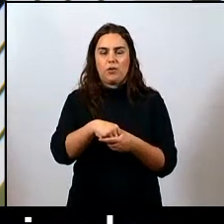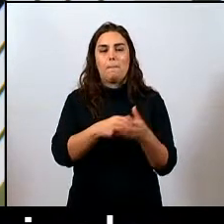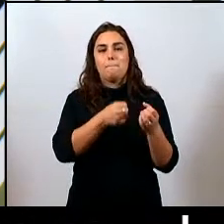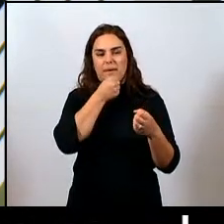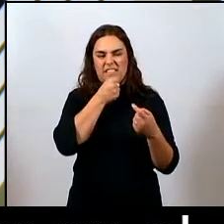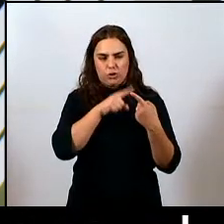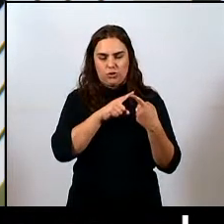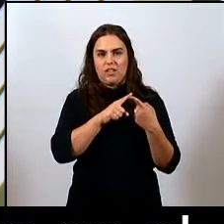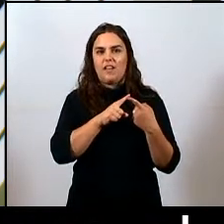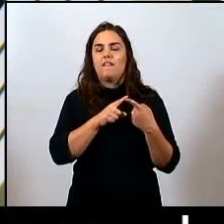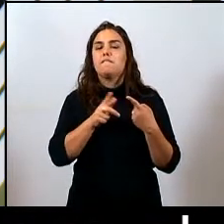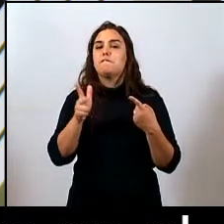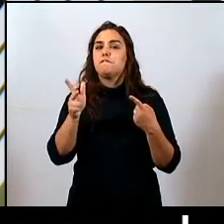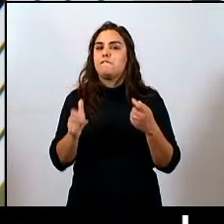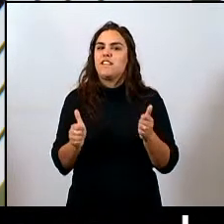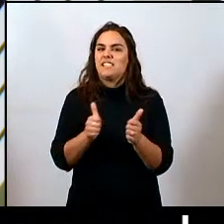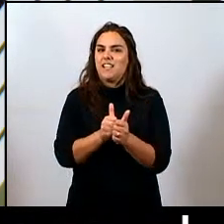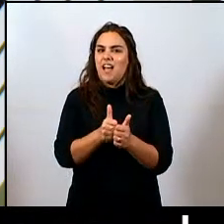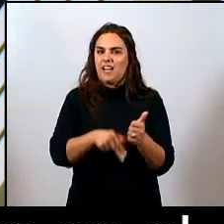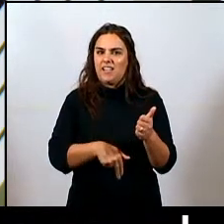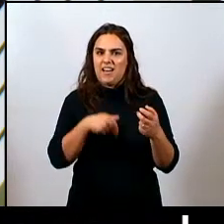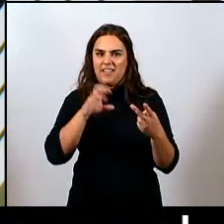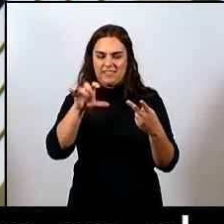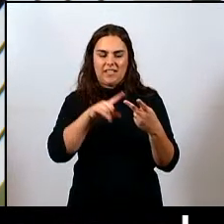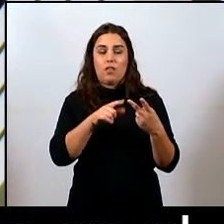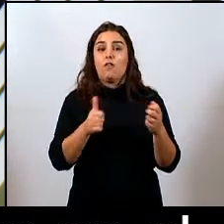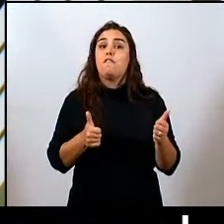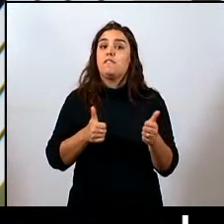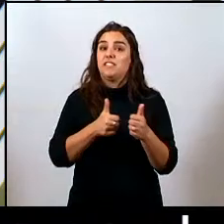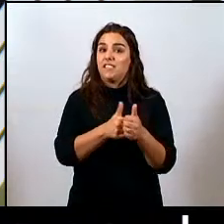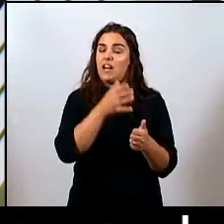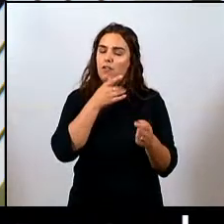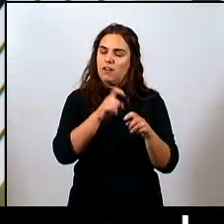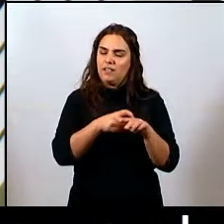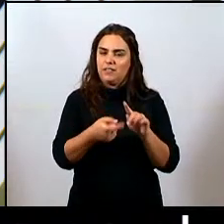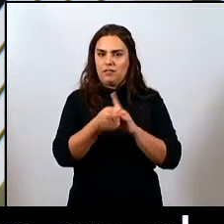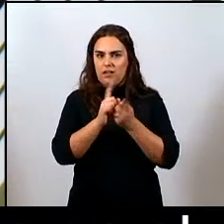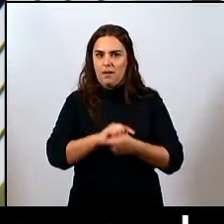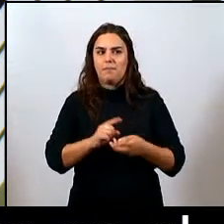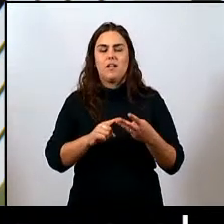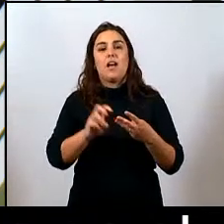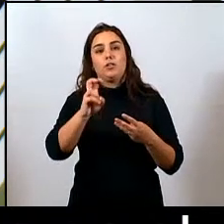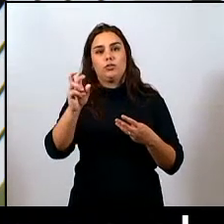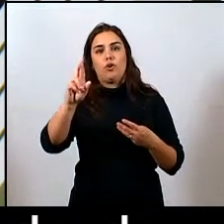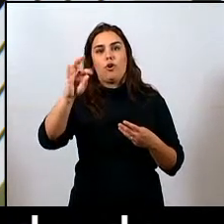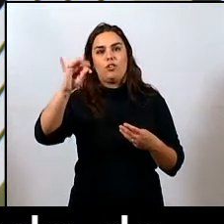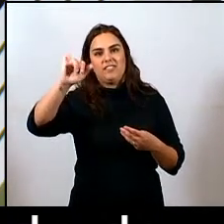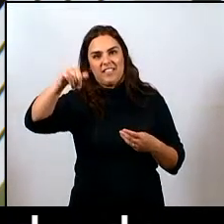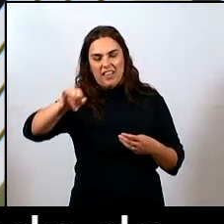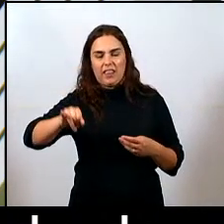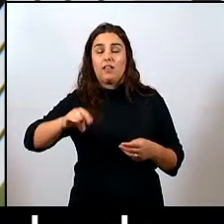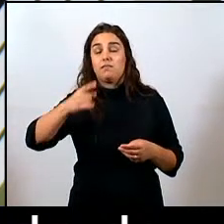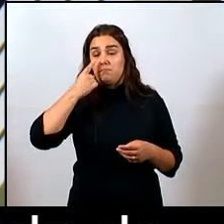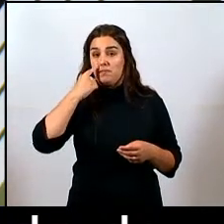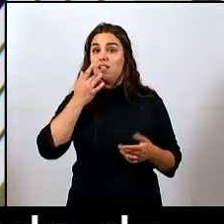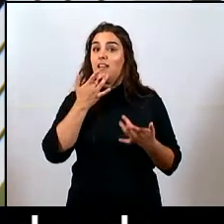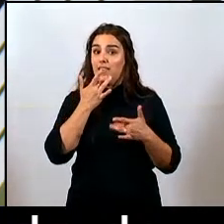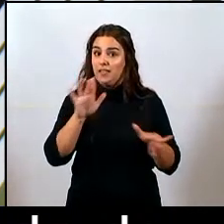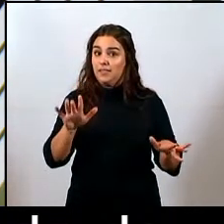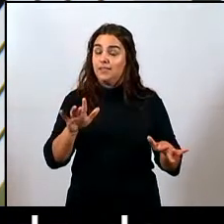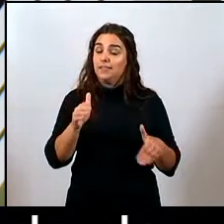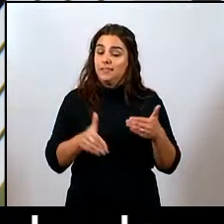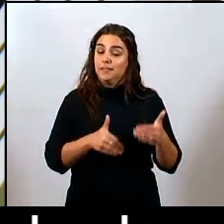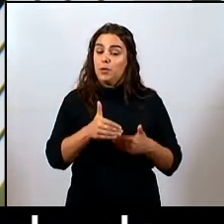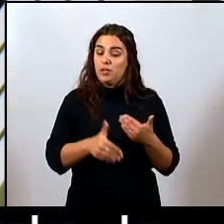el fiscal general del Estado, el fiscal que ahora ha cambiado de criterio, el fiscal que depende del señor Ortiz, es decir, fíjense la imparcialidad del